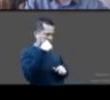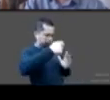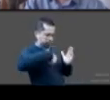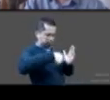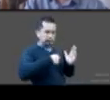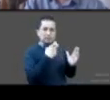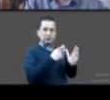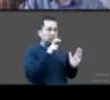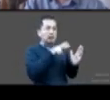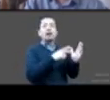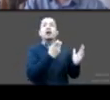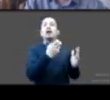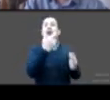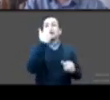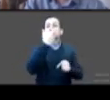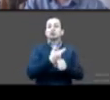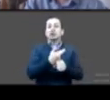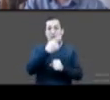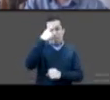término